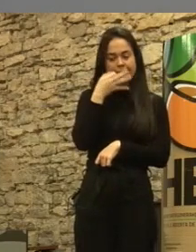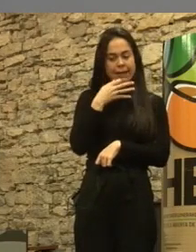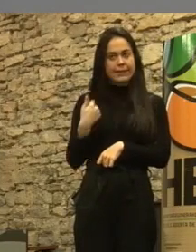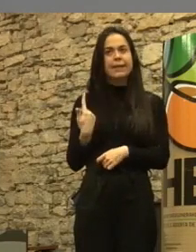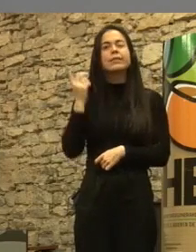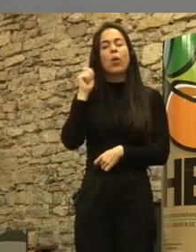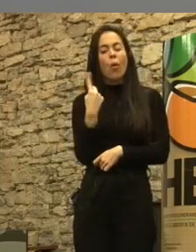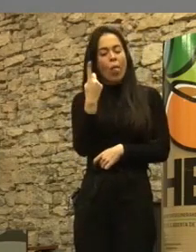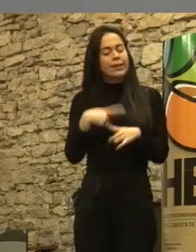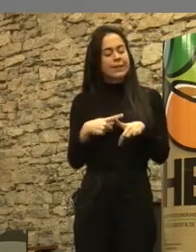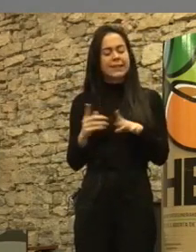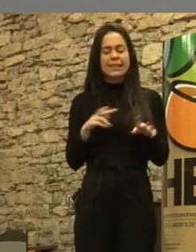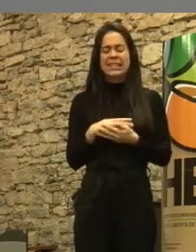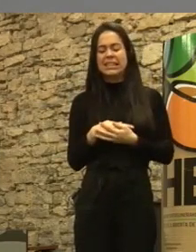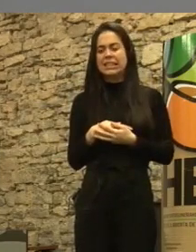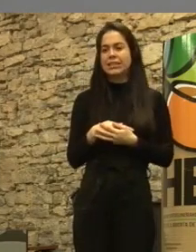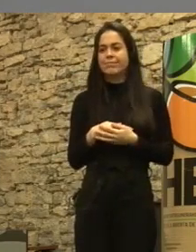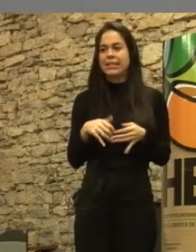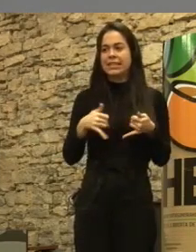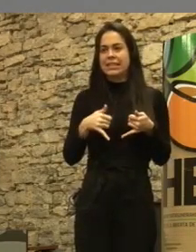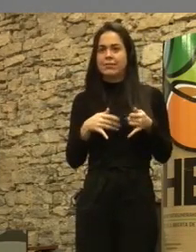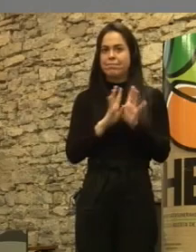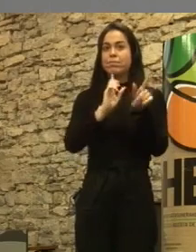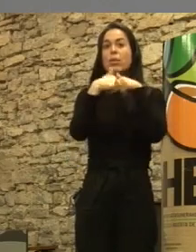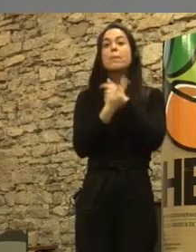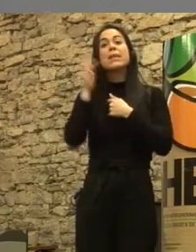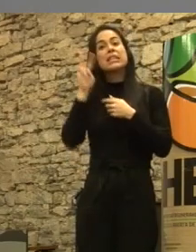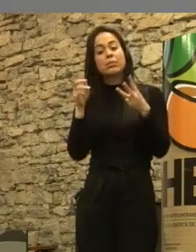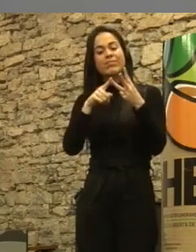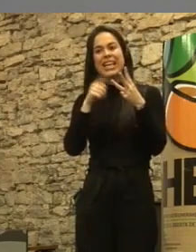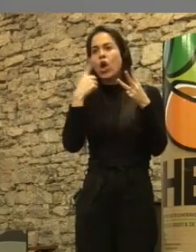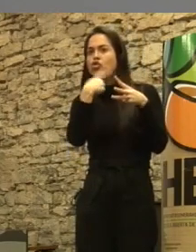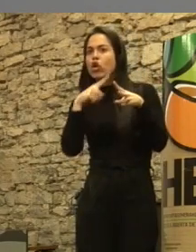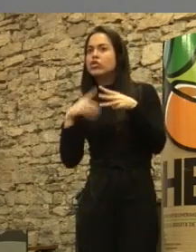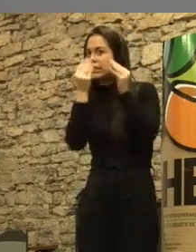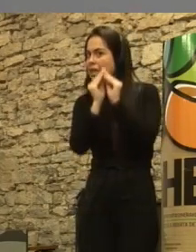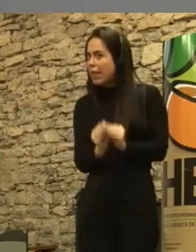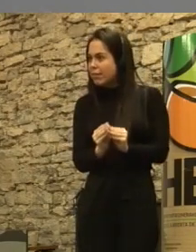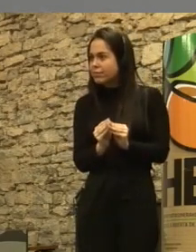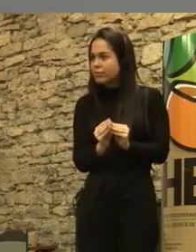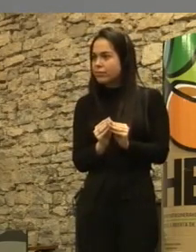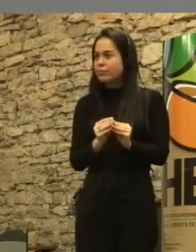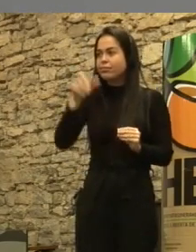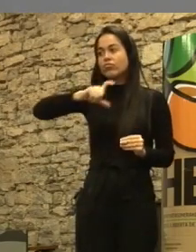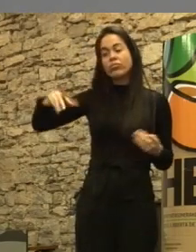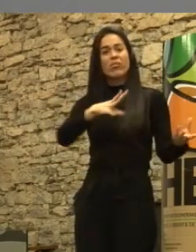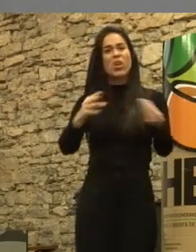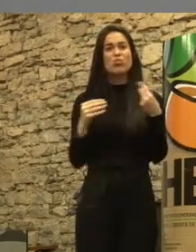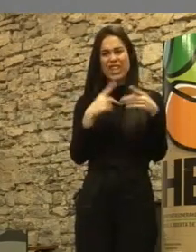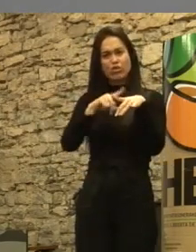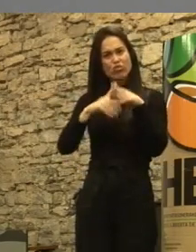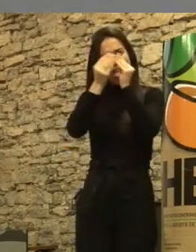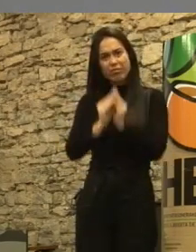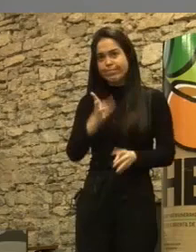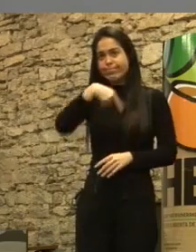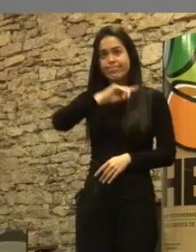después os contaré. Y casos de estudio de terceros. Hay mucha gente que hace cosas y está bien saberlo, es lo que decía Antonella. O sea, hay mucha gente que hace cosas súper importantes y no nos enteramos. No nos